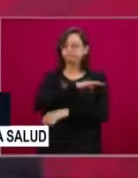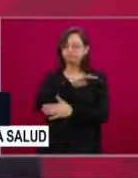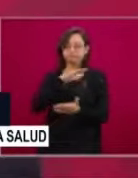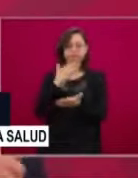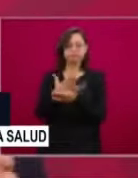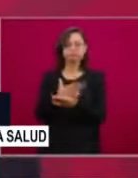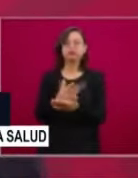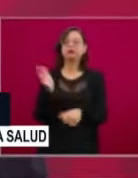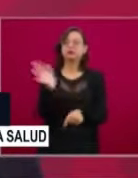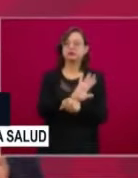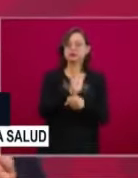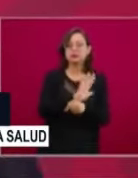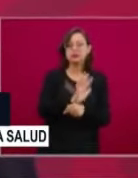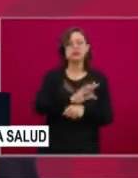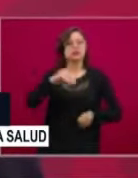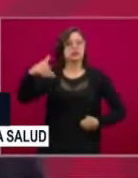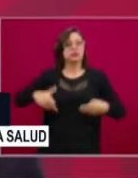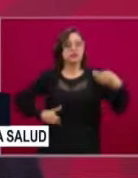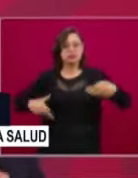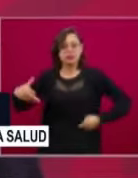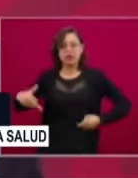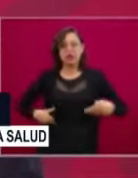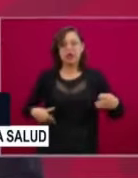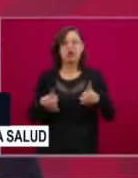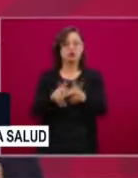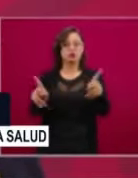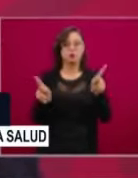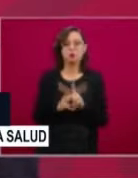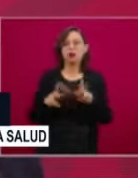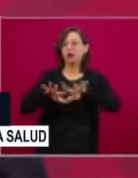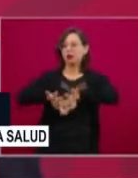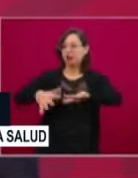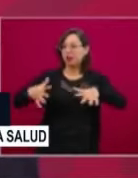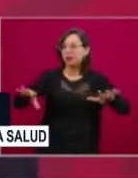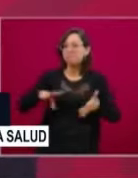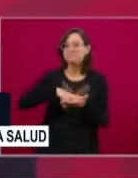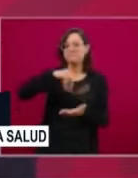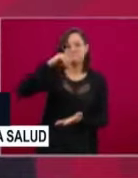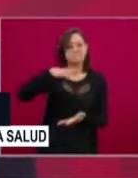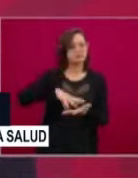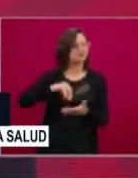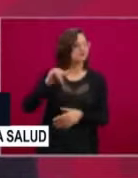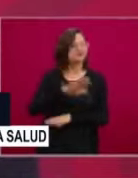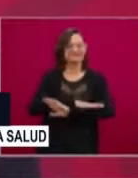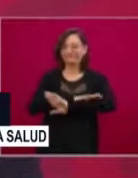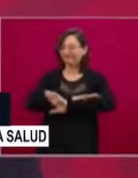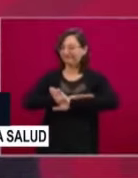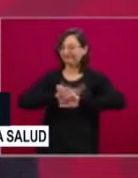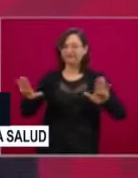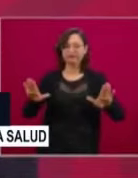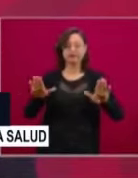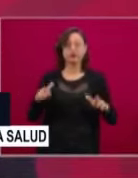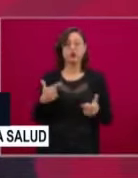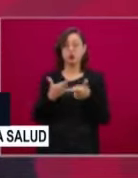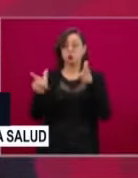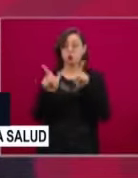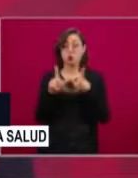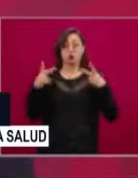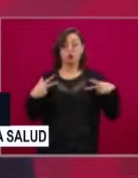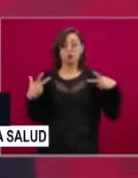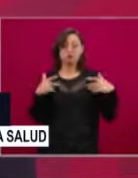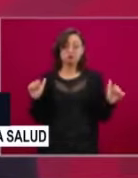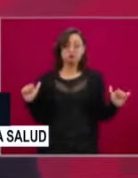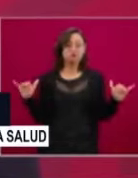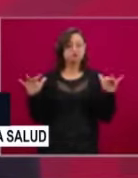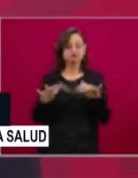de prueba que se usa en otras enfermedades pero característicamente cuando no existe un conocimiento exhaustivo